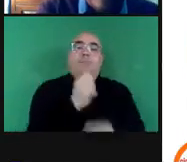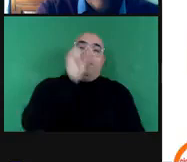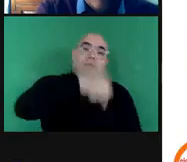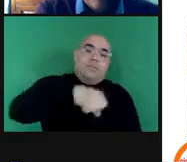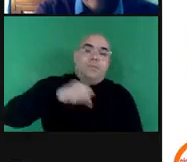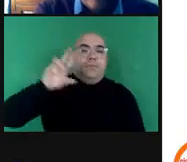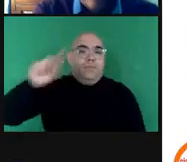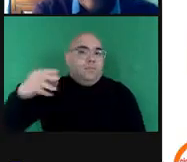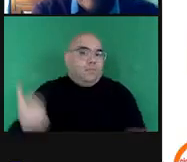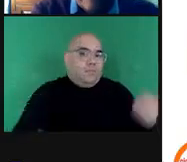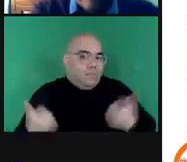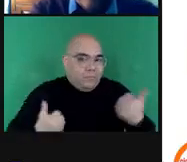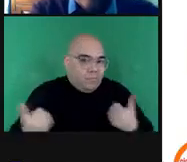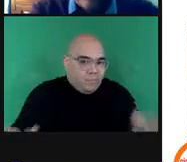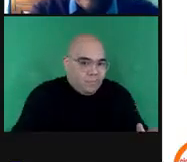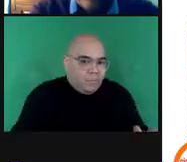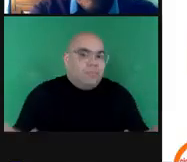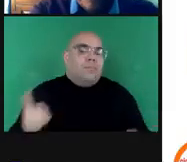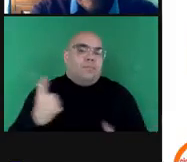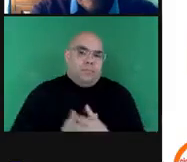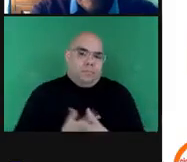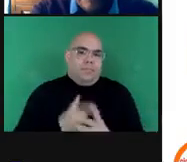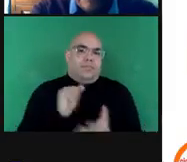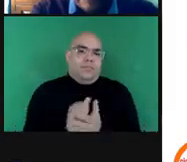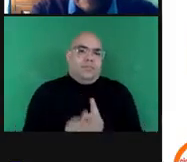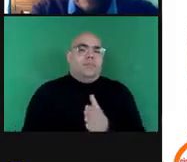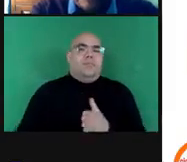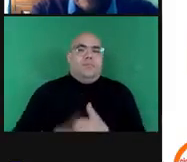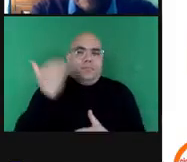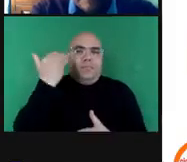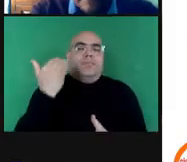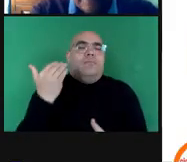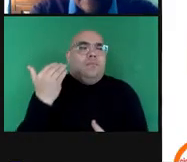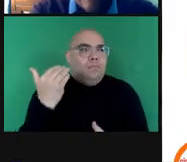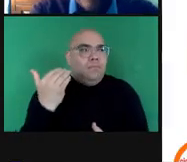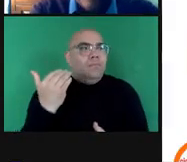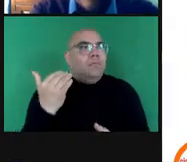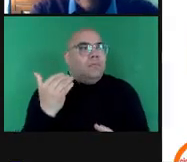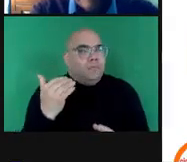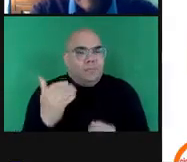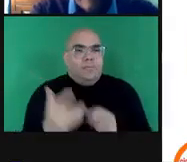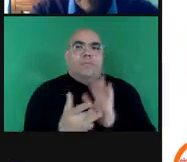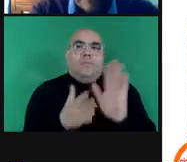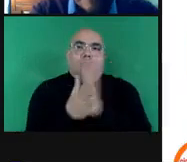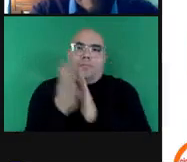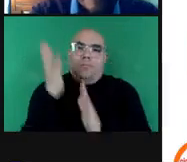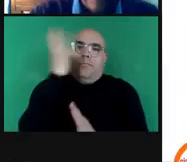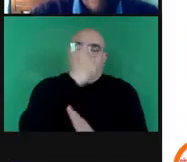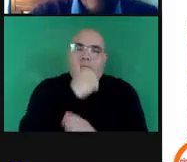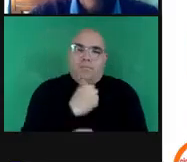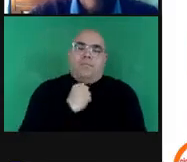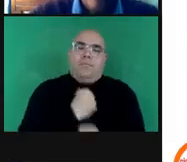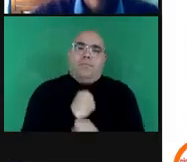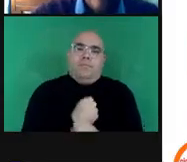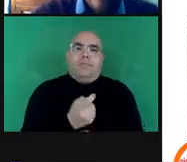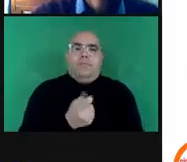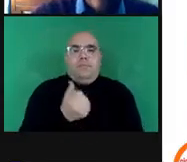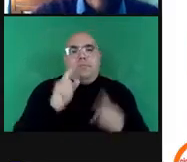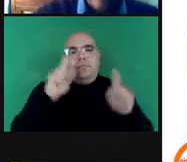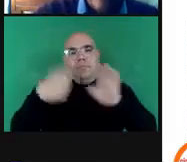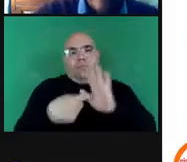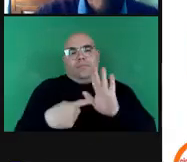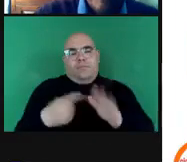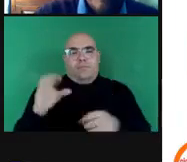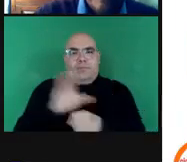Aquí tenemos un mural muy bello y ya casi icónico de la ciudad de Bogotá, que es este del beso, ahí